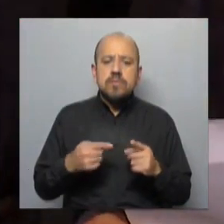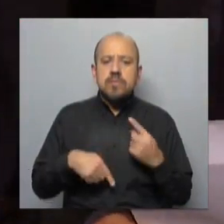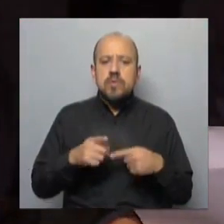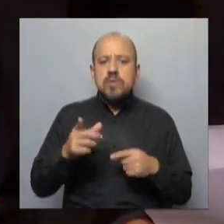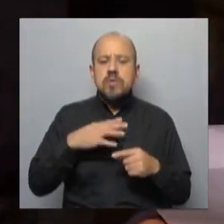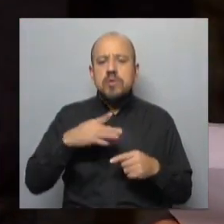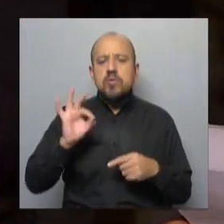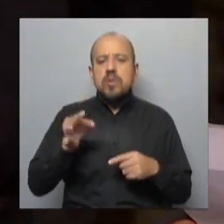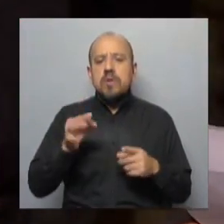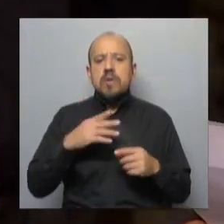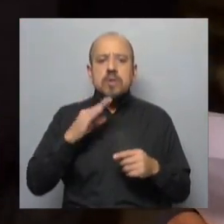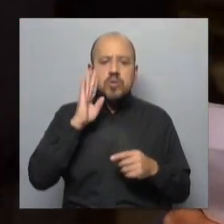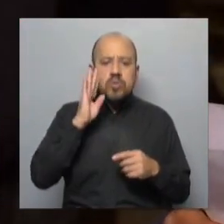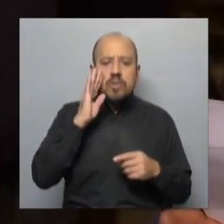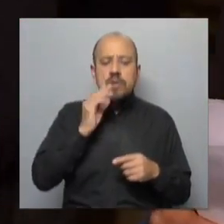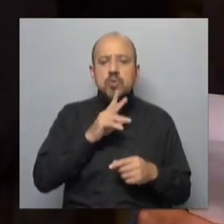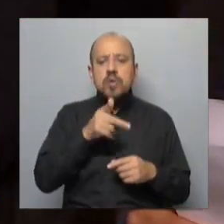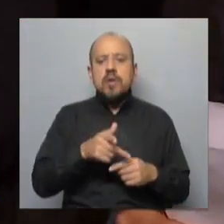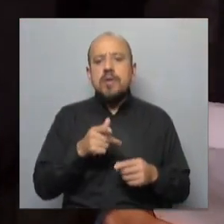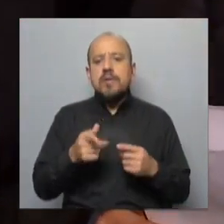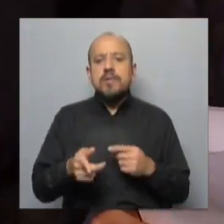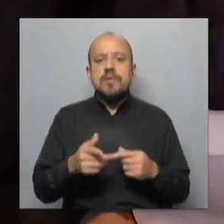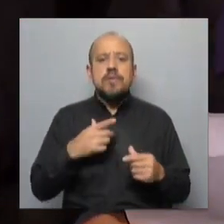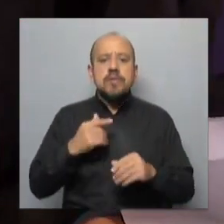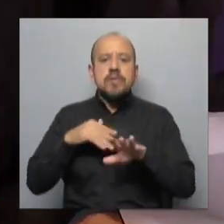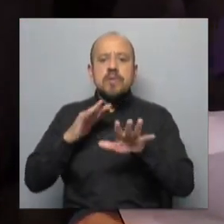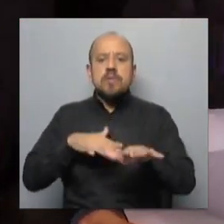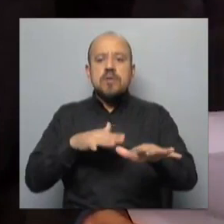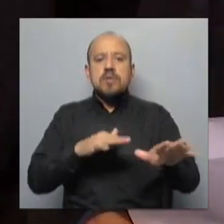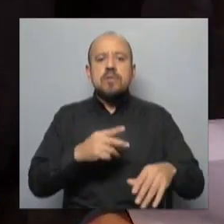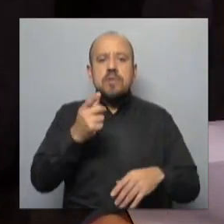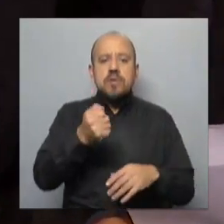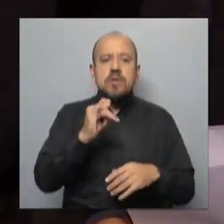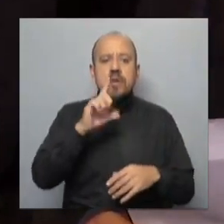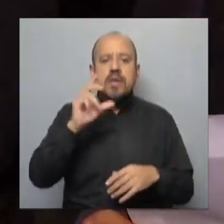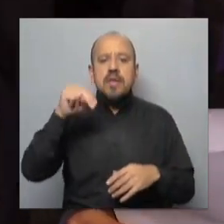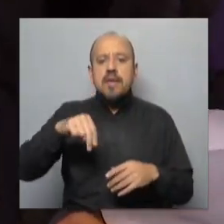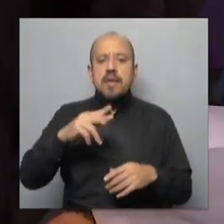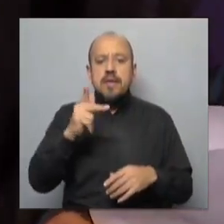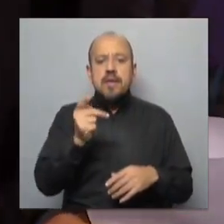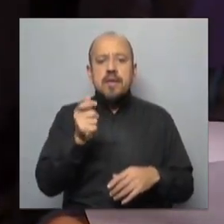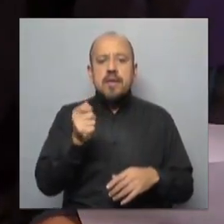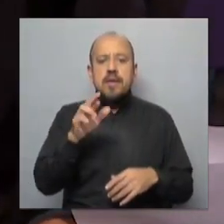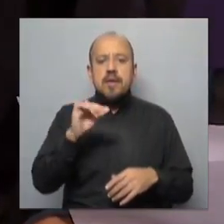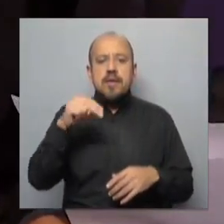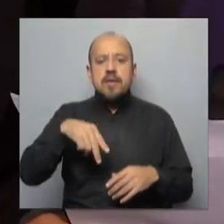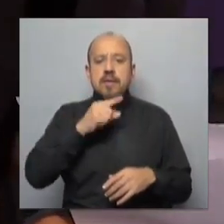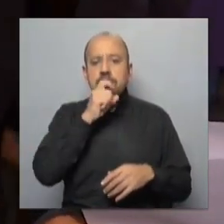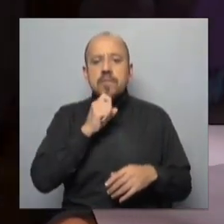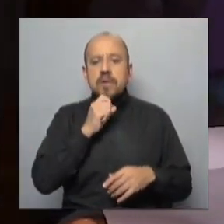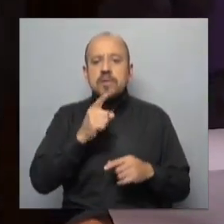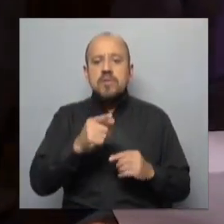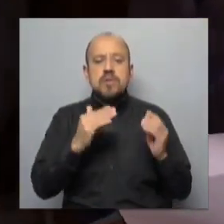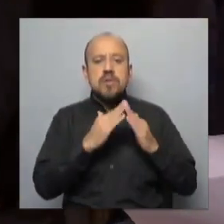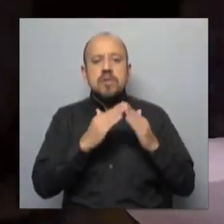que sea su hermana su madre su hija marchamos por ahí leen y karina muchos cuerpos fueron encontrados en marzo en la casa de su